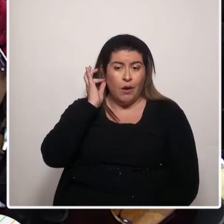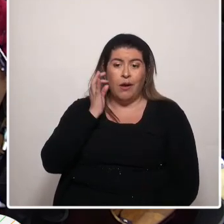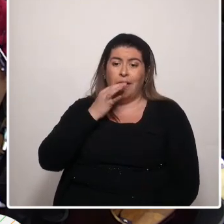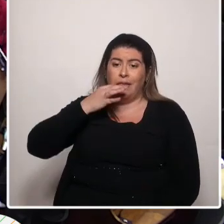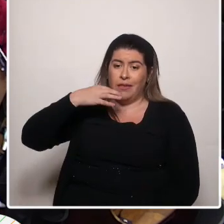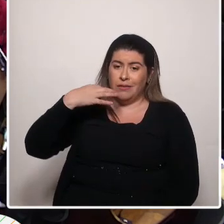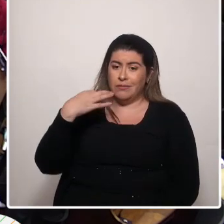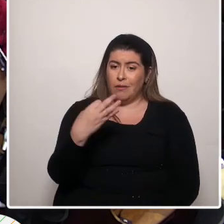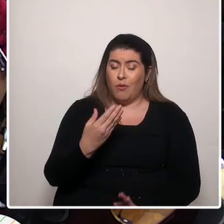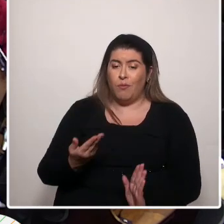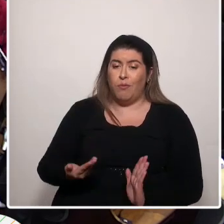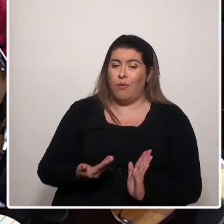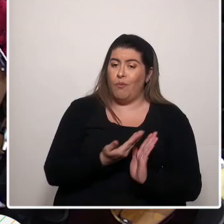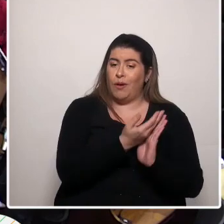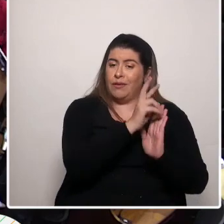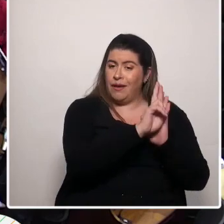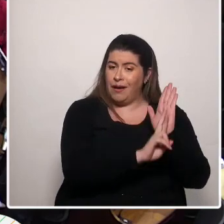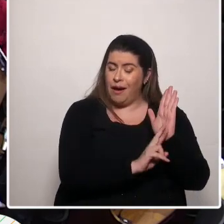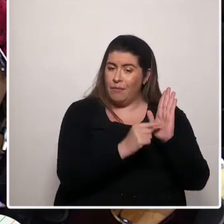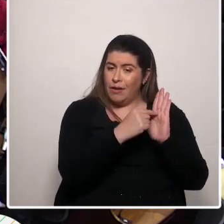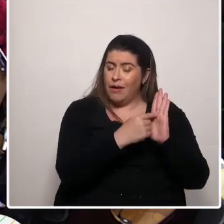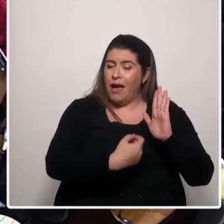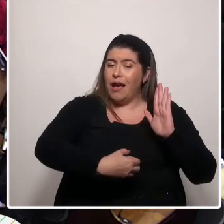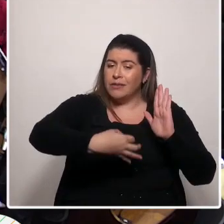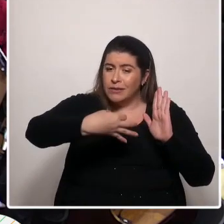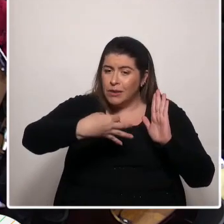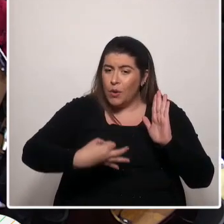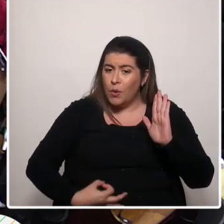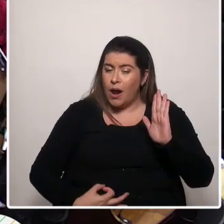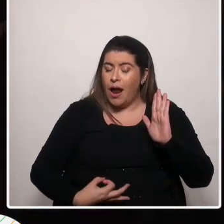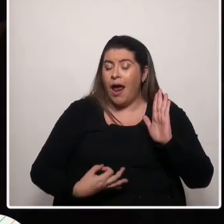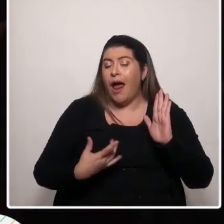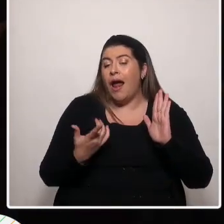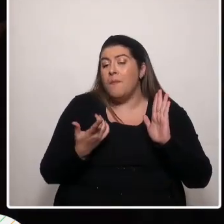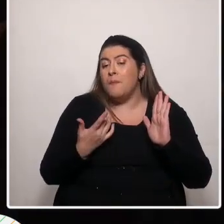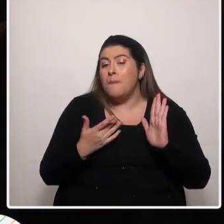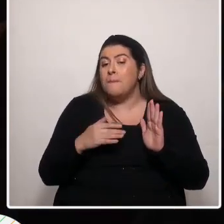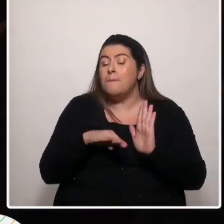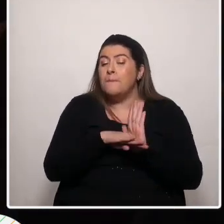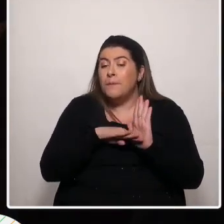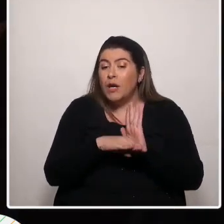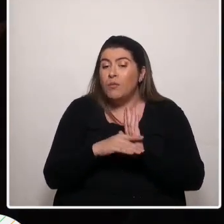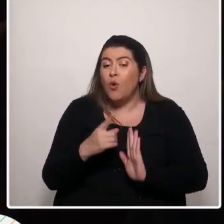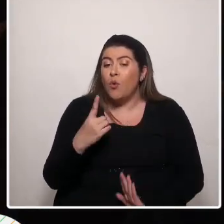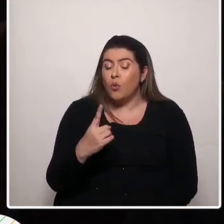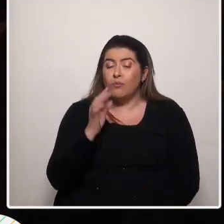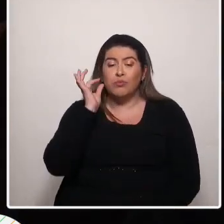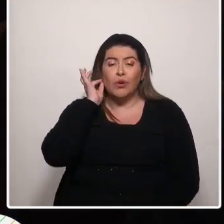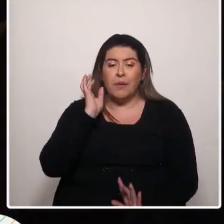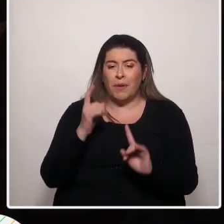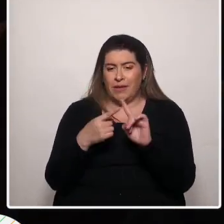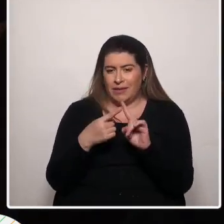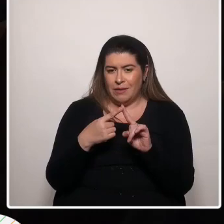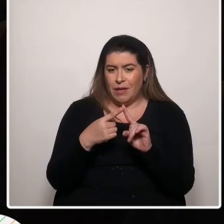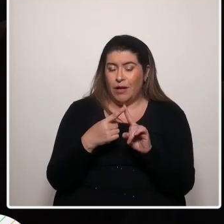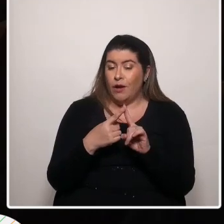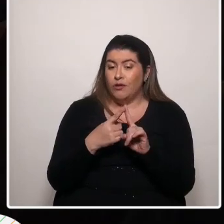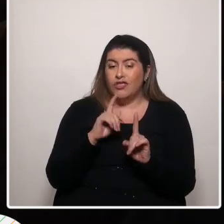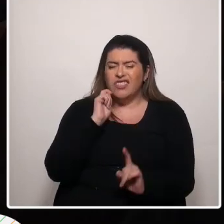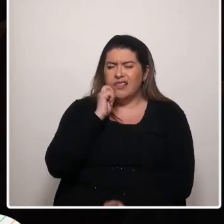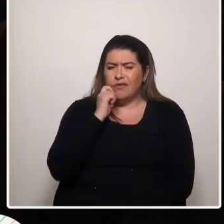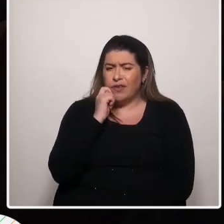en la propuesta de reglamento tiene que ver con asegurar a lo menos la participación de una de nosotras en ese espacio, y que eso no quiere decir